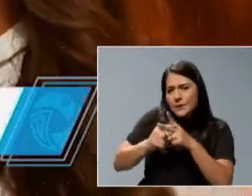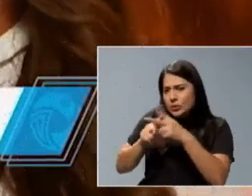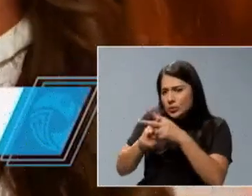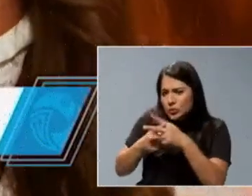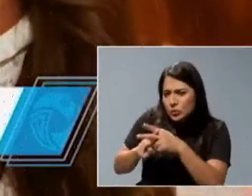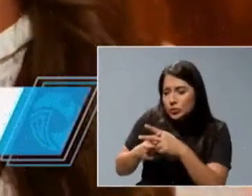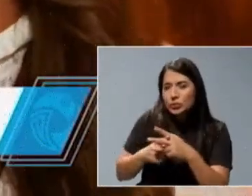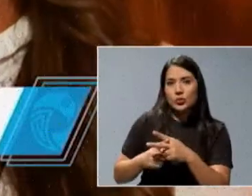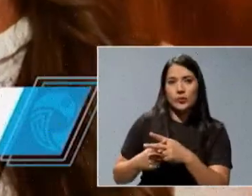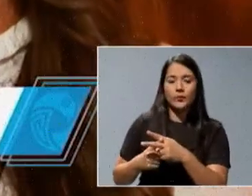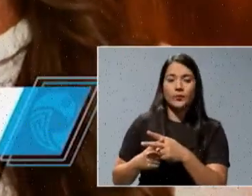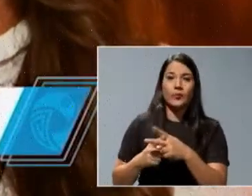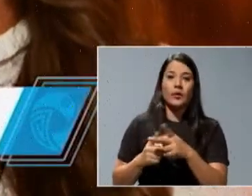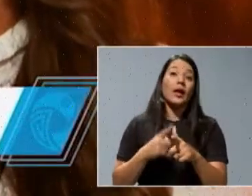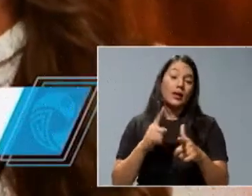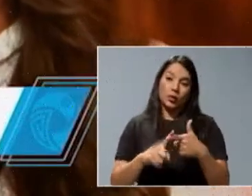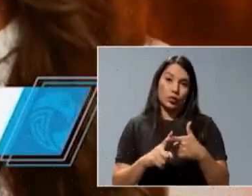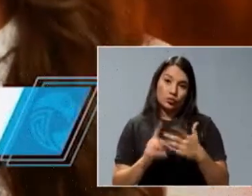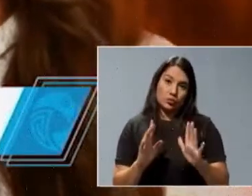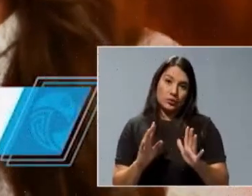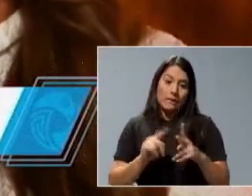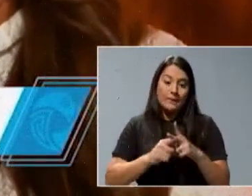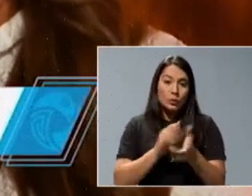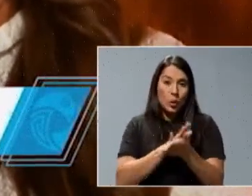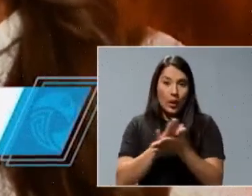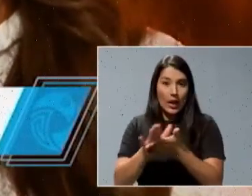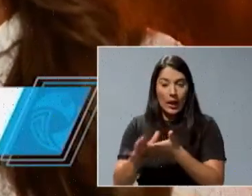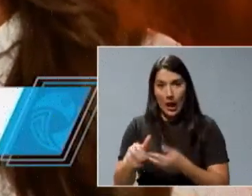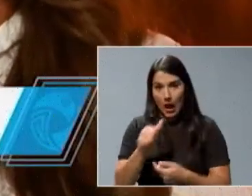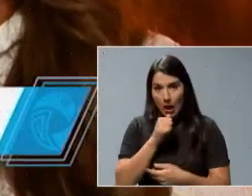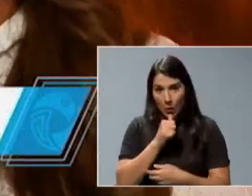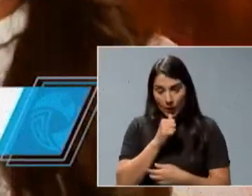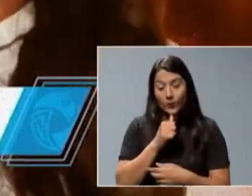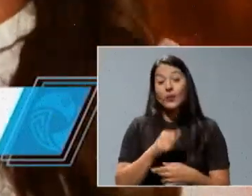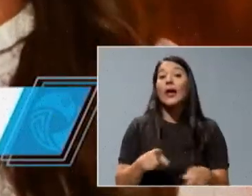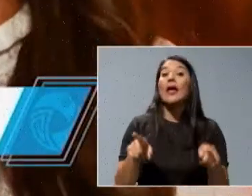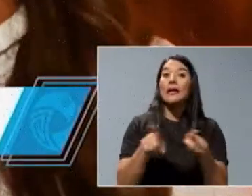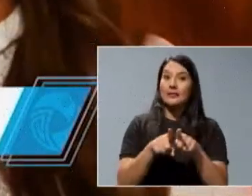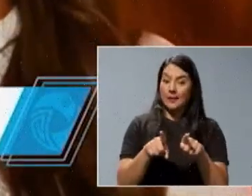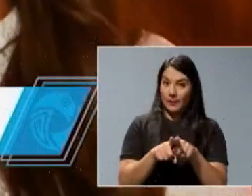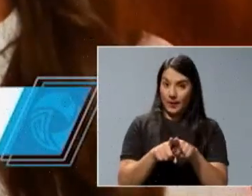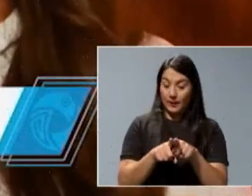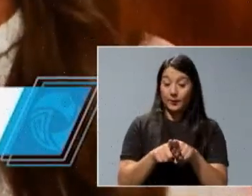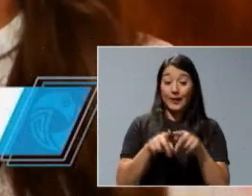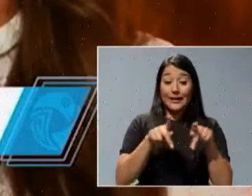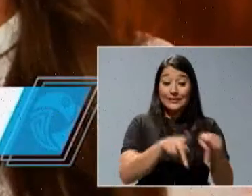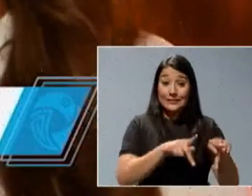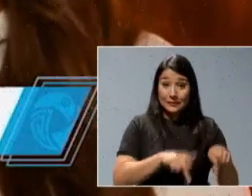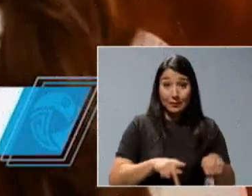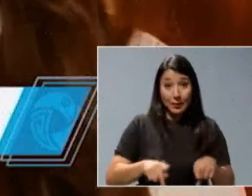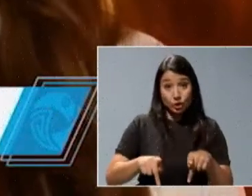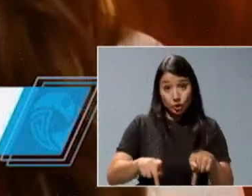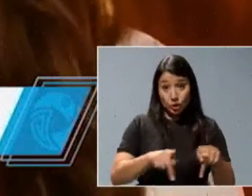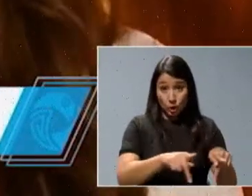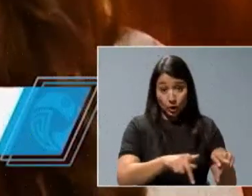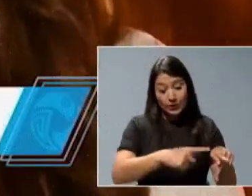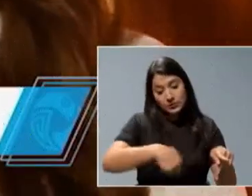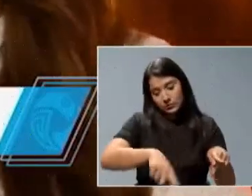de Recope pues estaban dando efecto. Además de esto, también la población lógicamente se